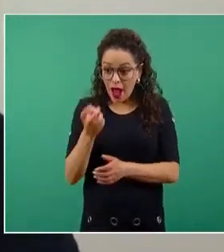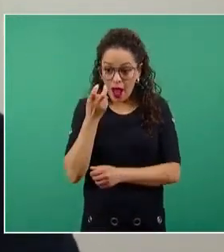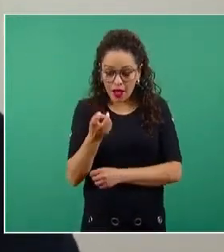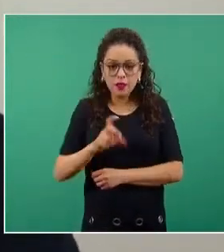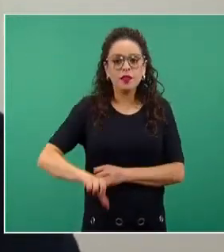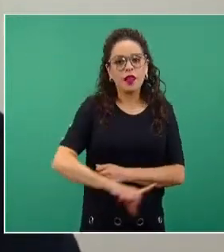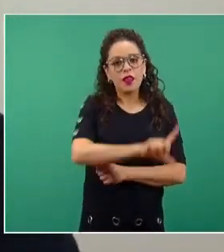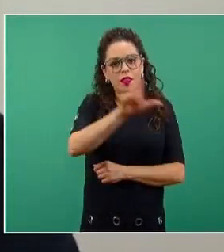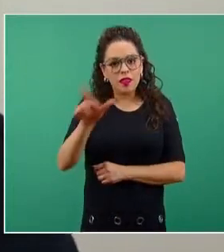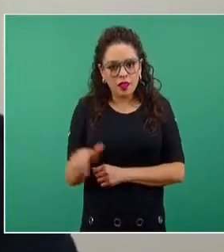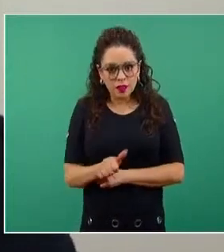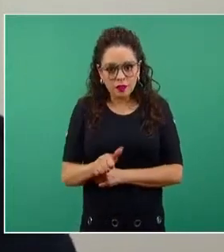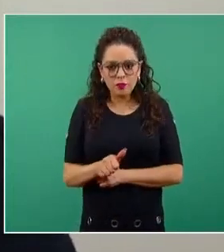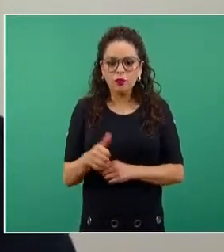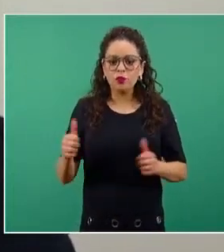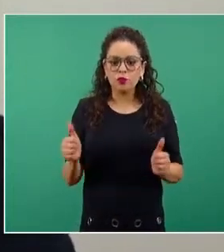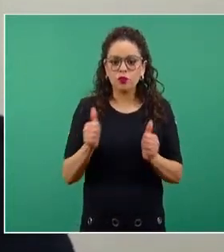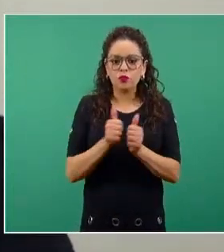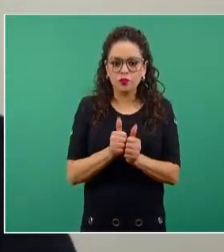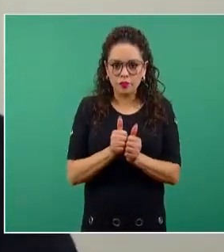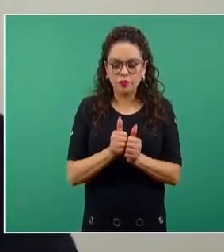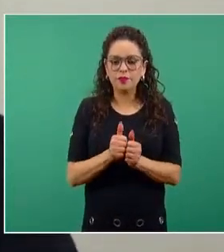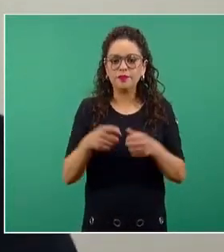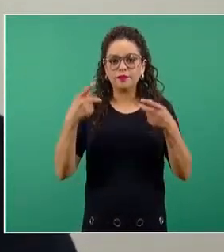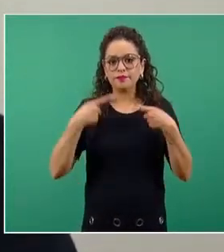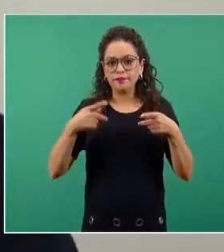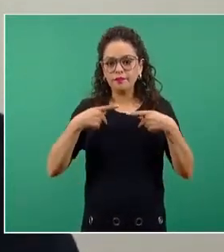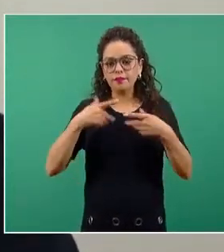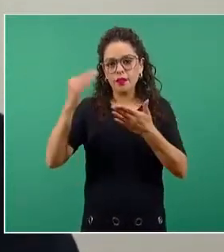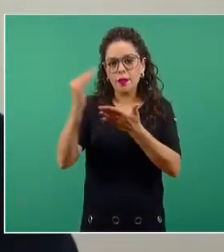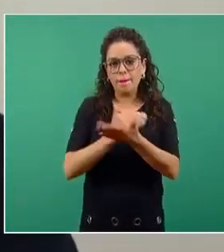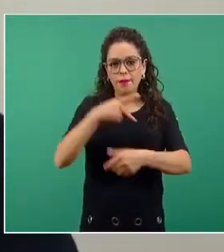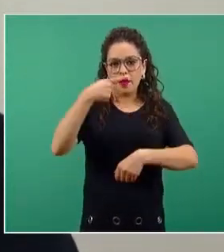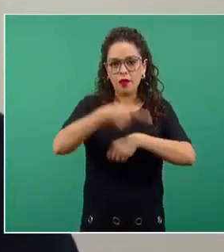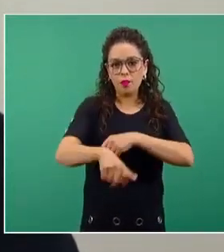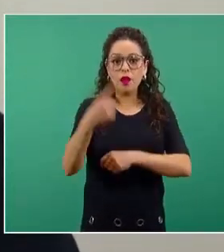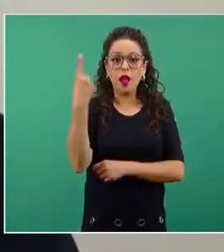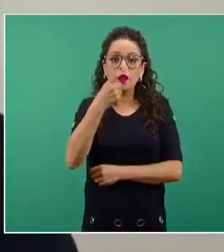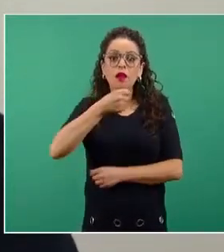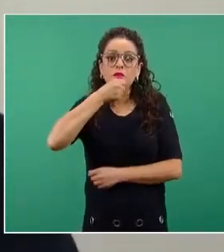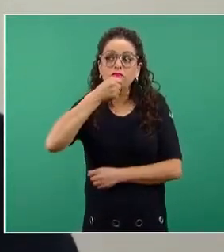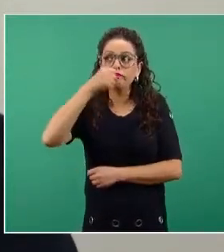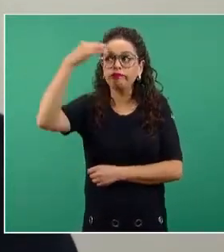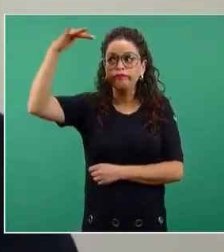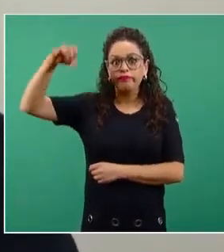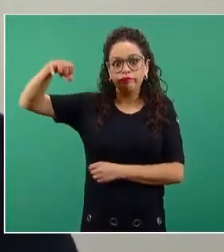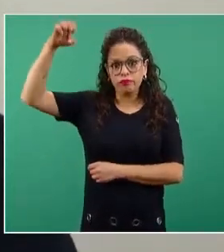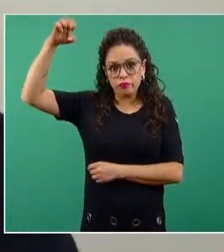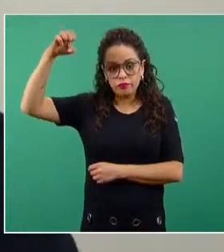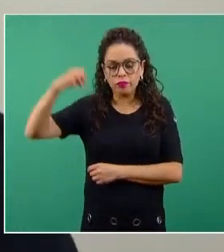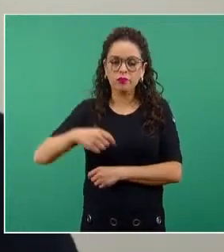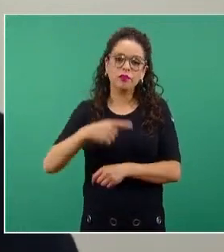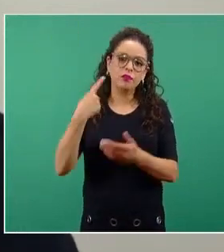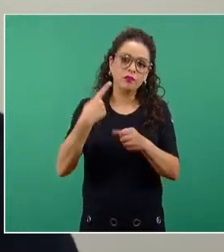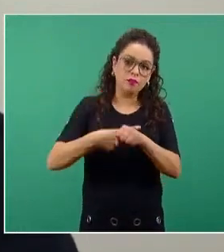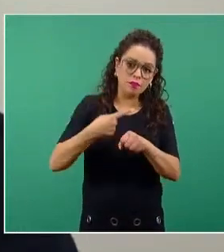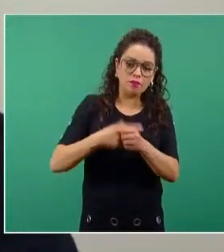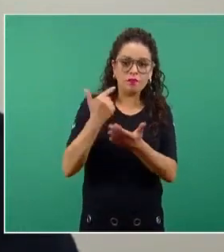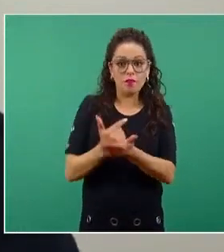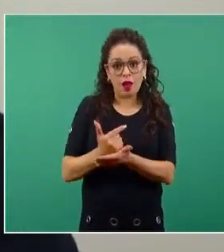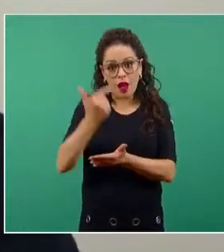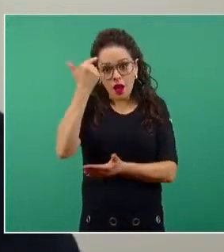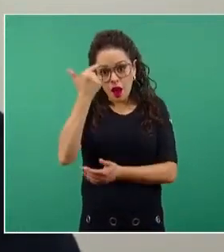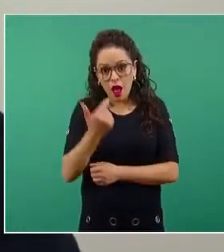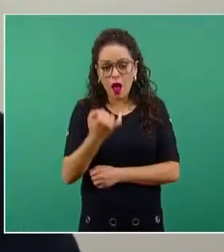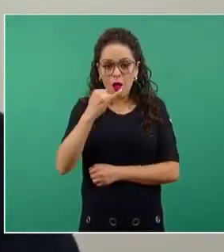con poblaciones que tienen menor riesgo que ellos de enfermar gravemente y morir a causa de la